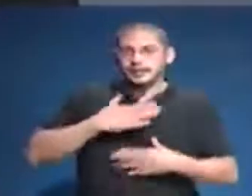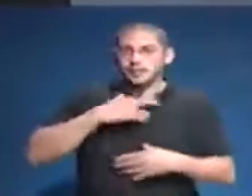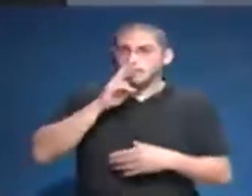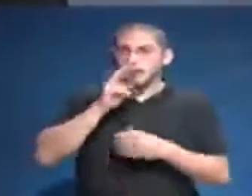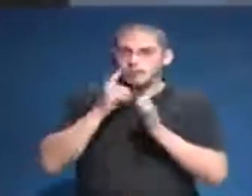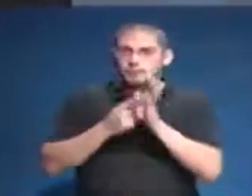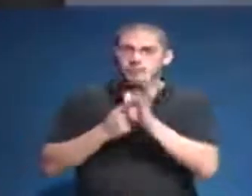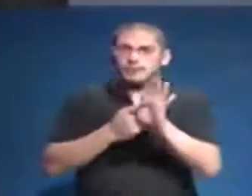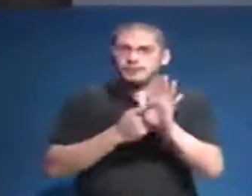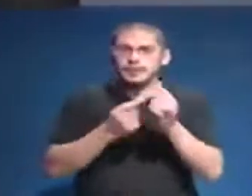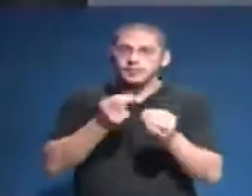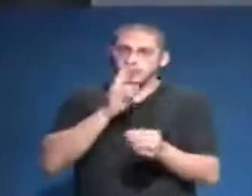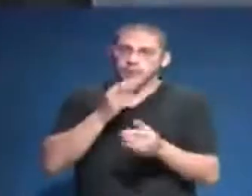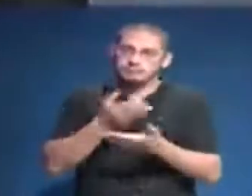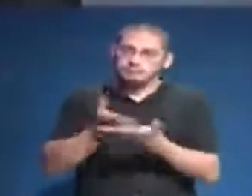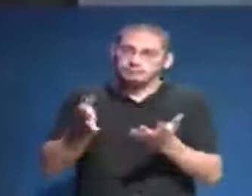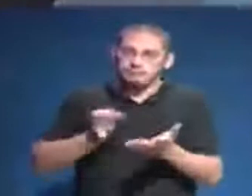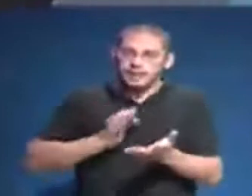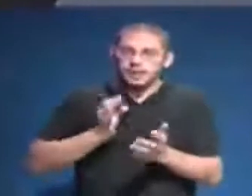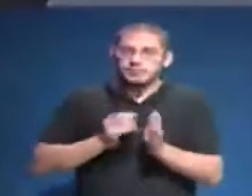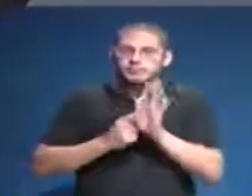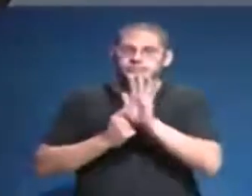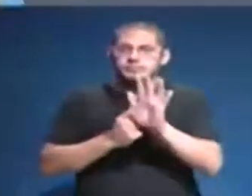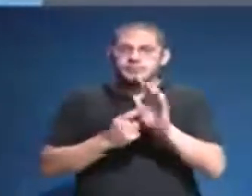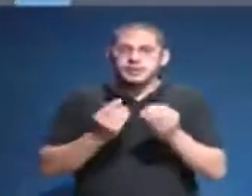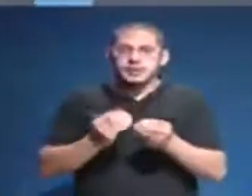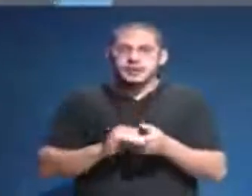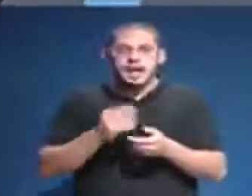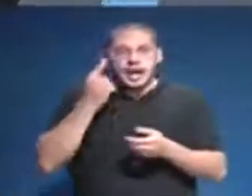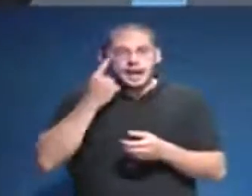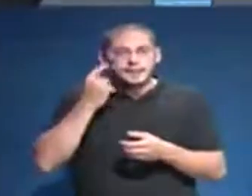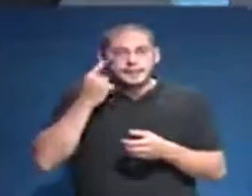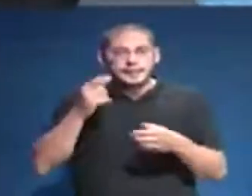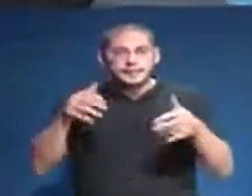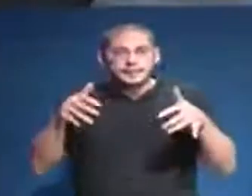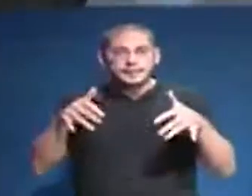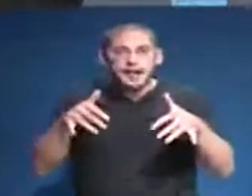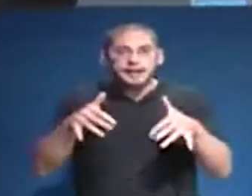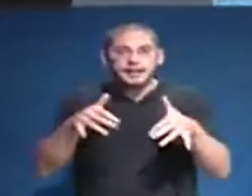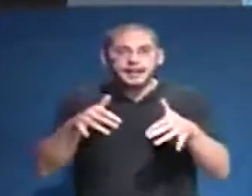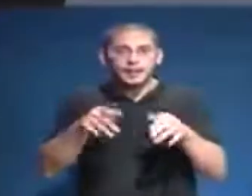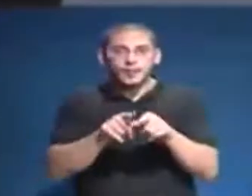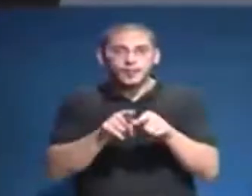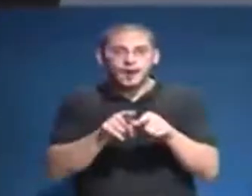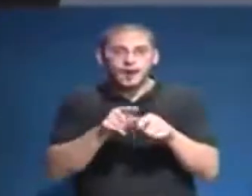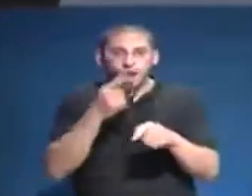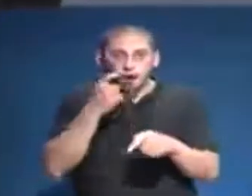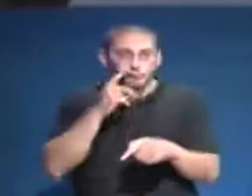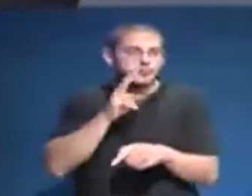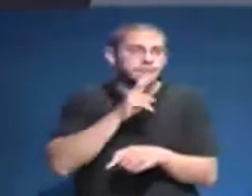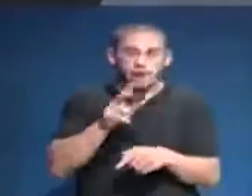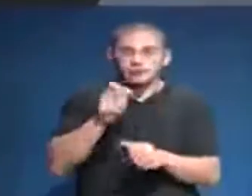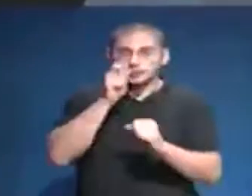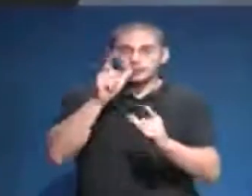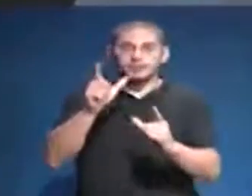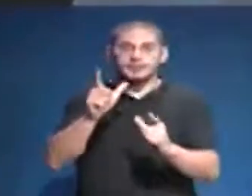mujeres, es un premio para ellos. Sí. Cómo aprender a hacer magia para sorprenderlos a ellos. Bien. Es